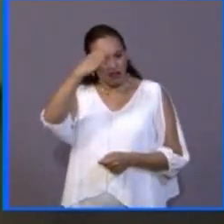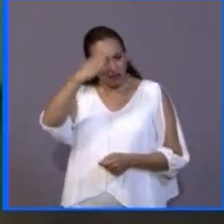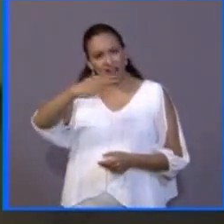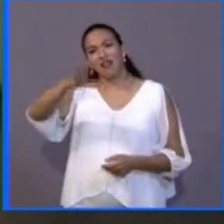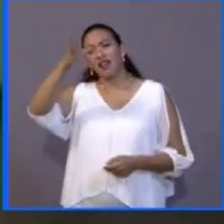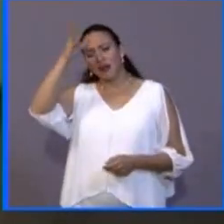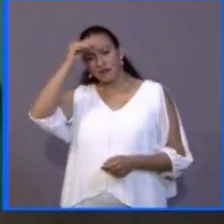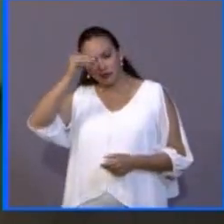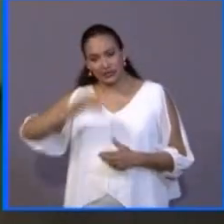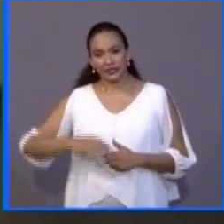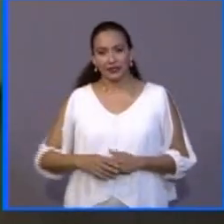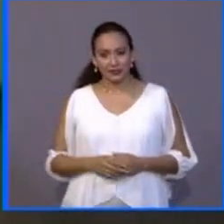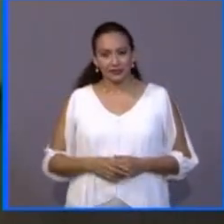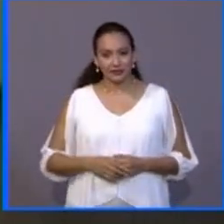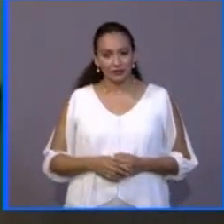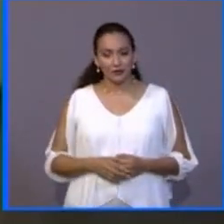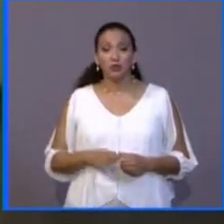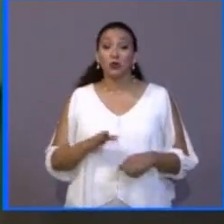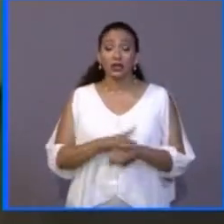les presentan.